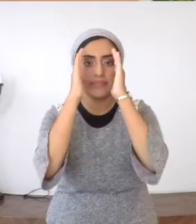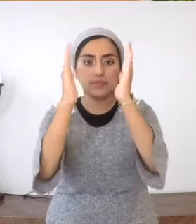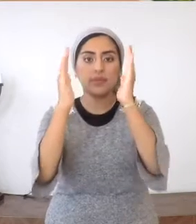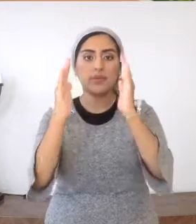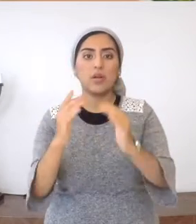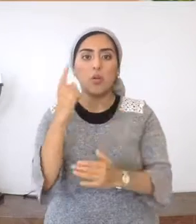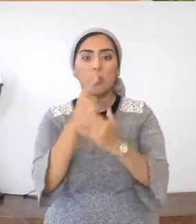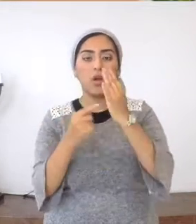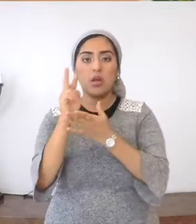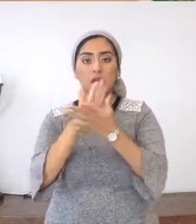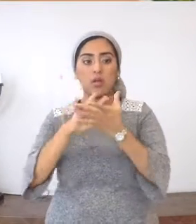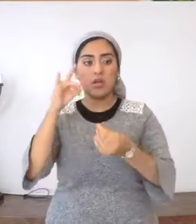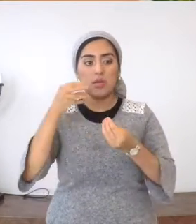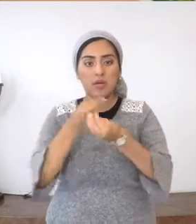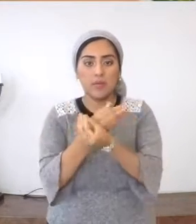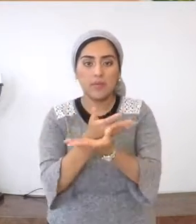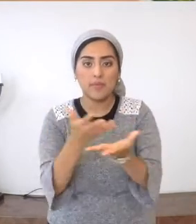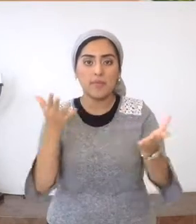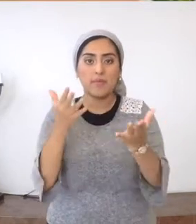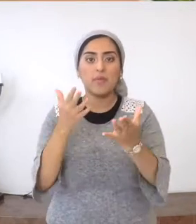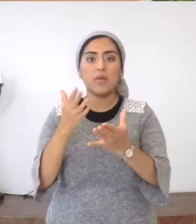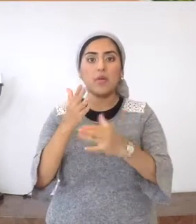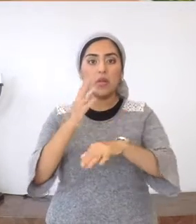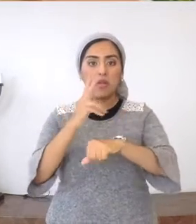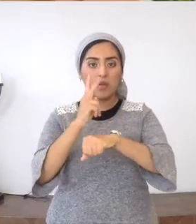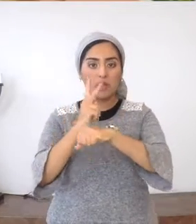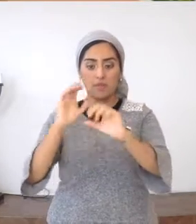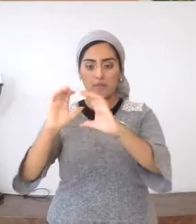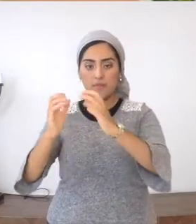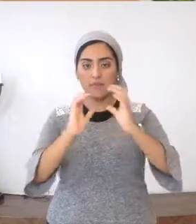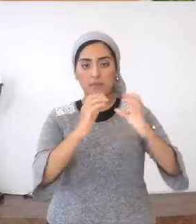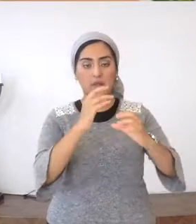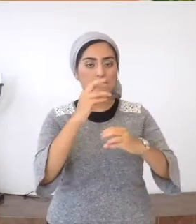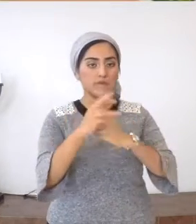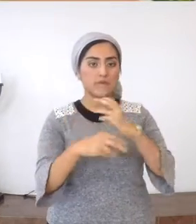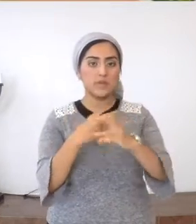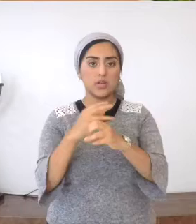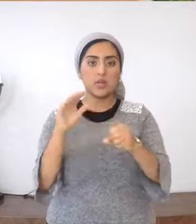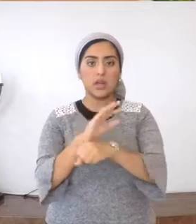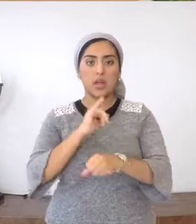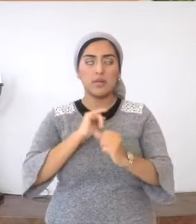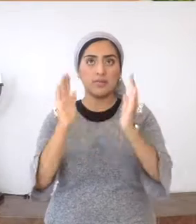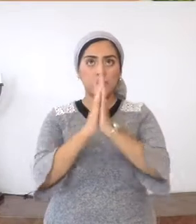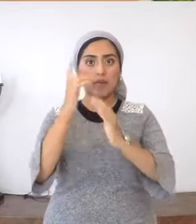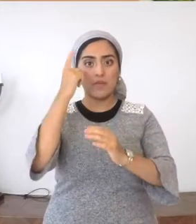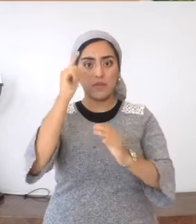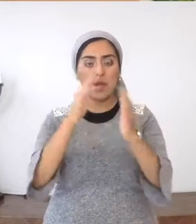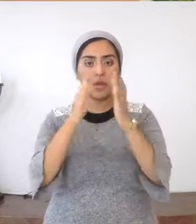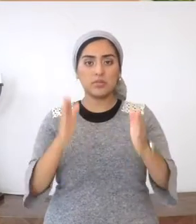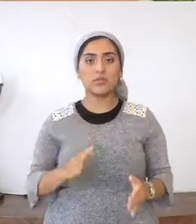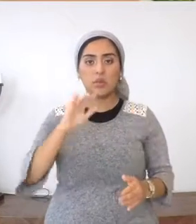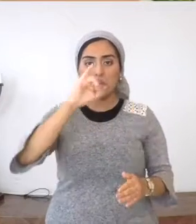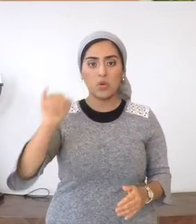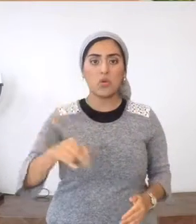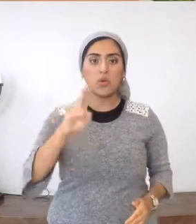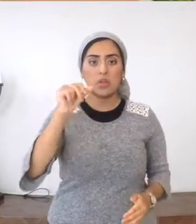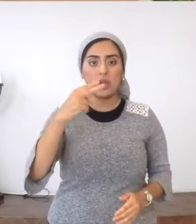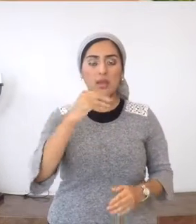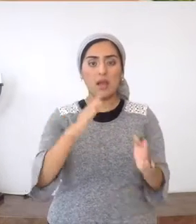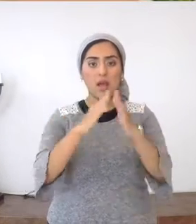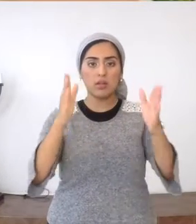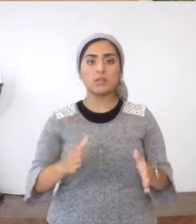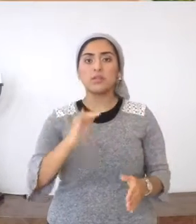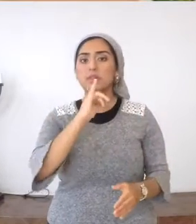abacados Por los que tienen oídos Oigan Lo que el Ruaja Codes Dice a las Keylot Y a la humanidad